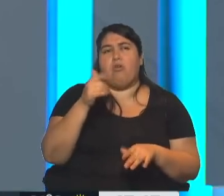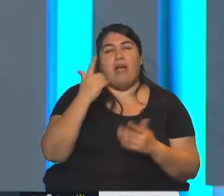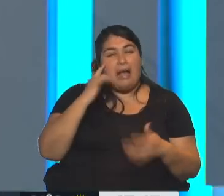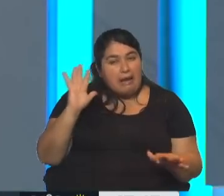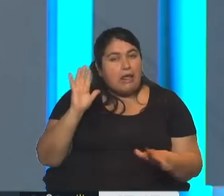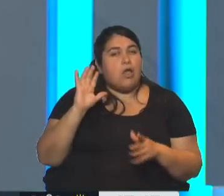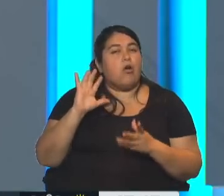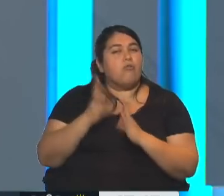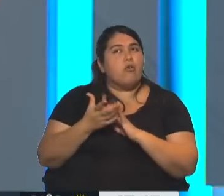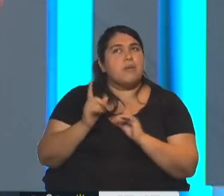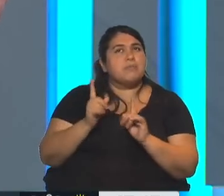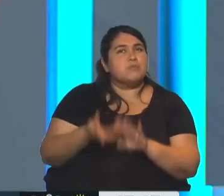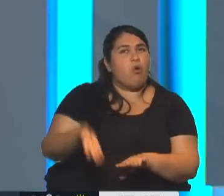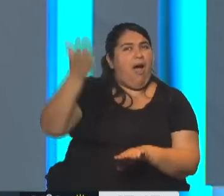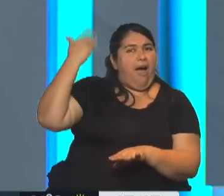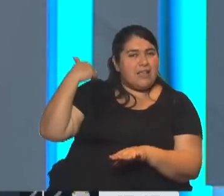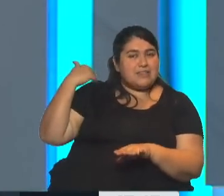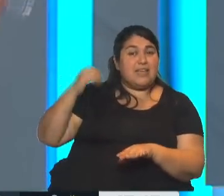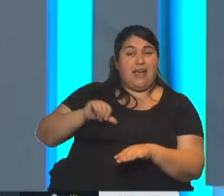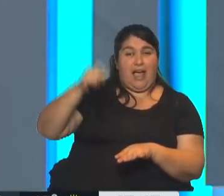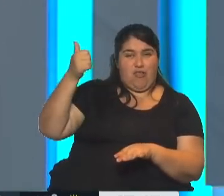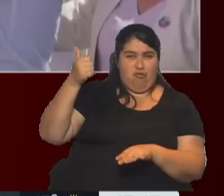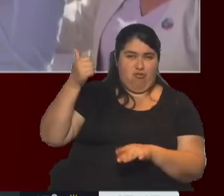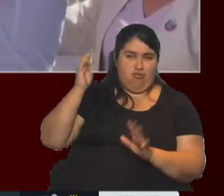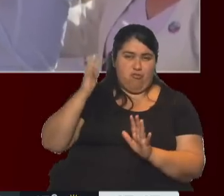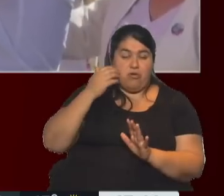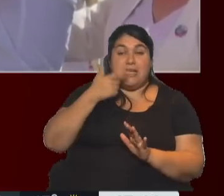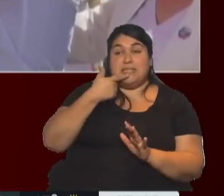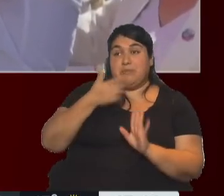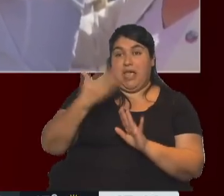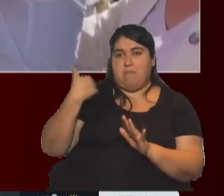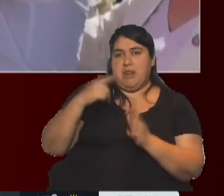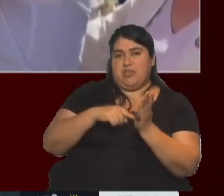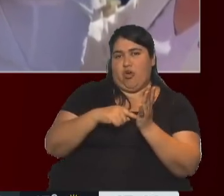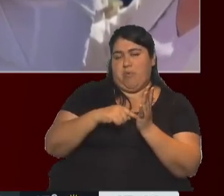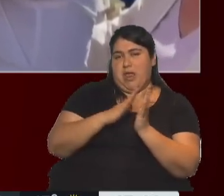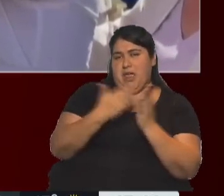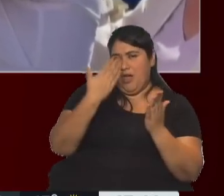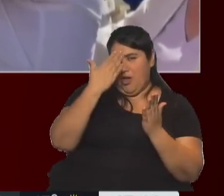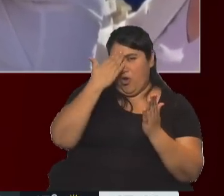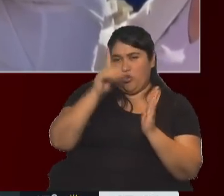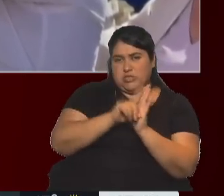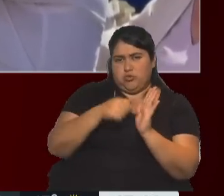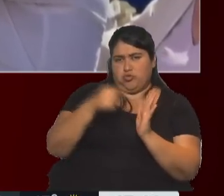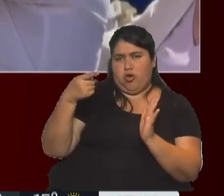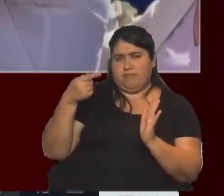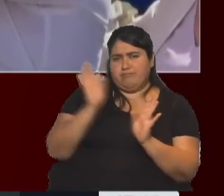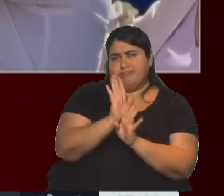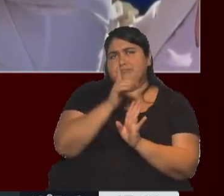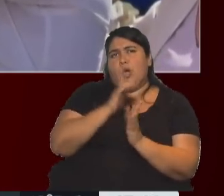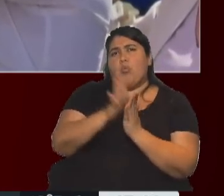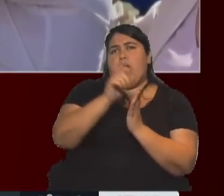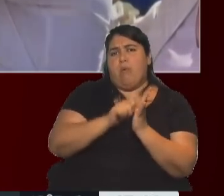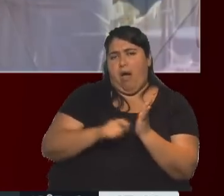una continuidad de lo que fue la victoria del rechazo en septiembre del año pasado, es que hay una enorme cantidad